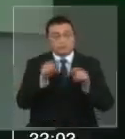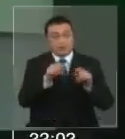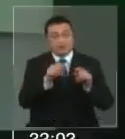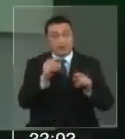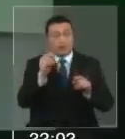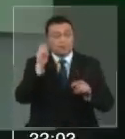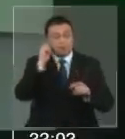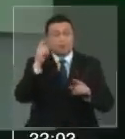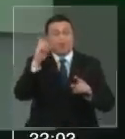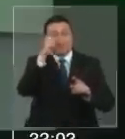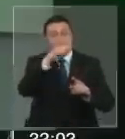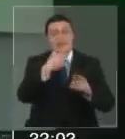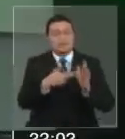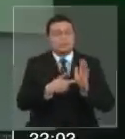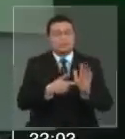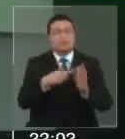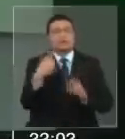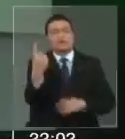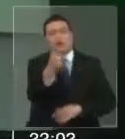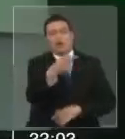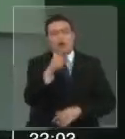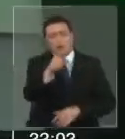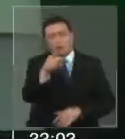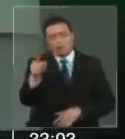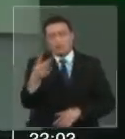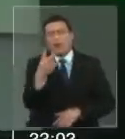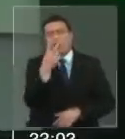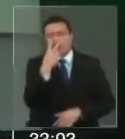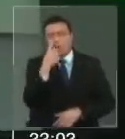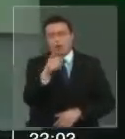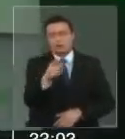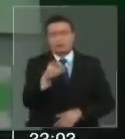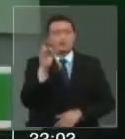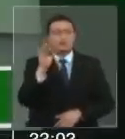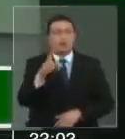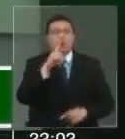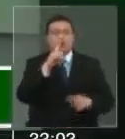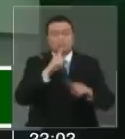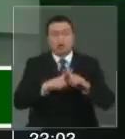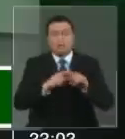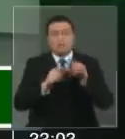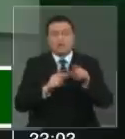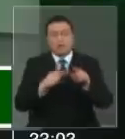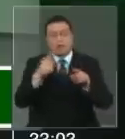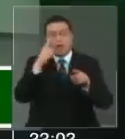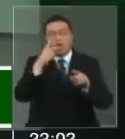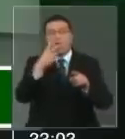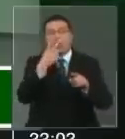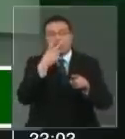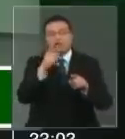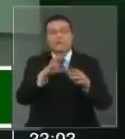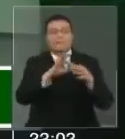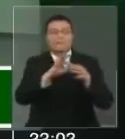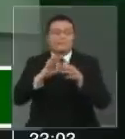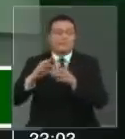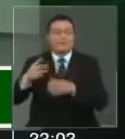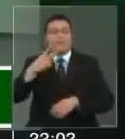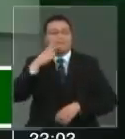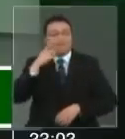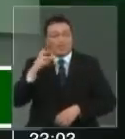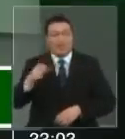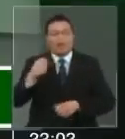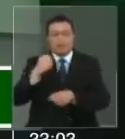es difícil presentarla porque yo creo que todos ustedes la conocen. La conocen con solo decir su nombre, por ella, por su historia de vida, por